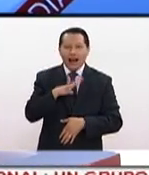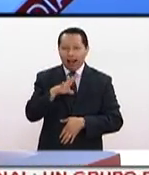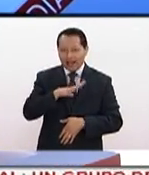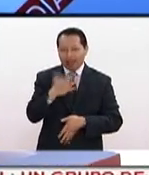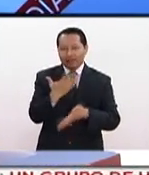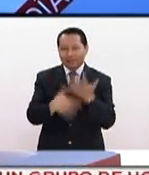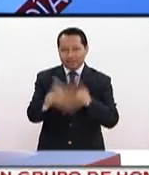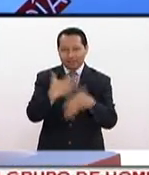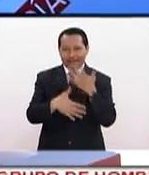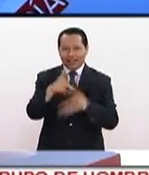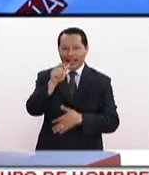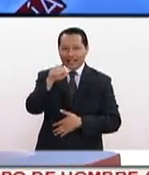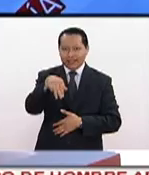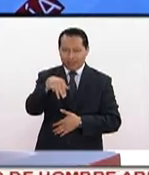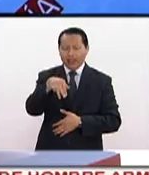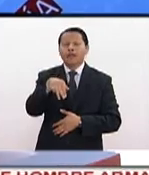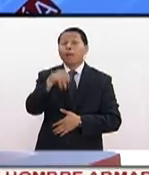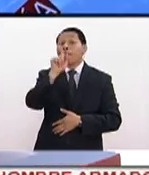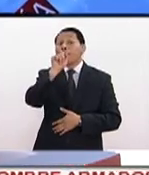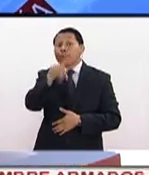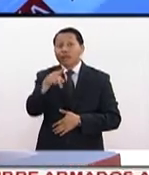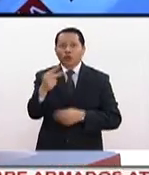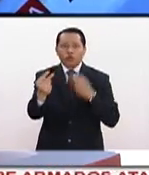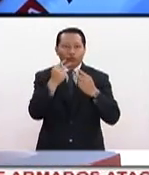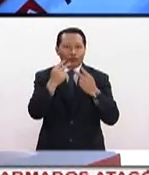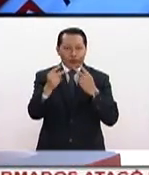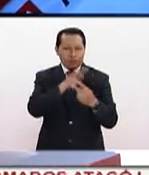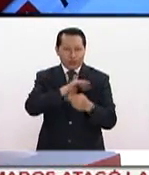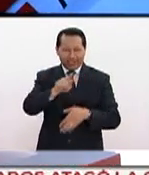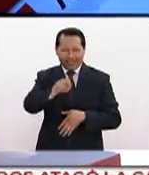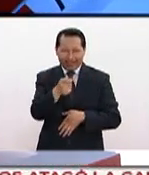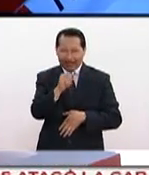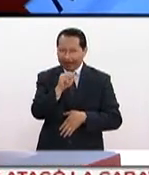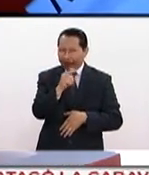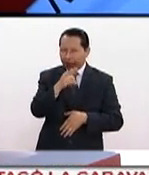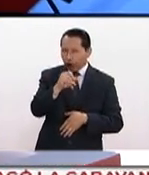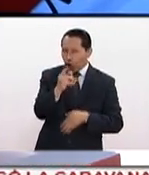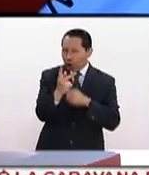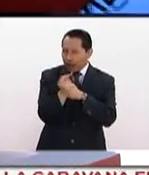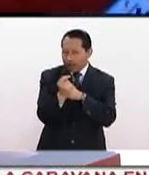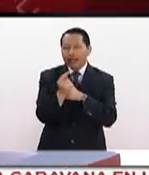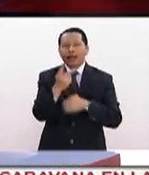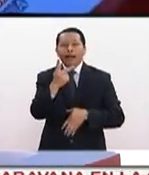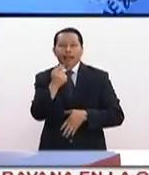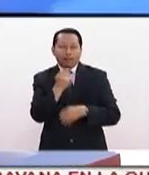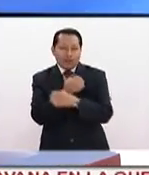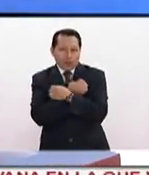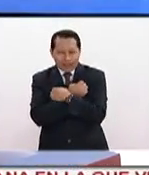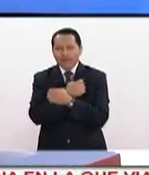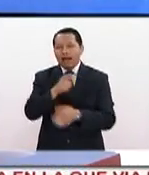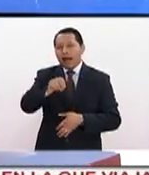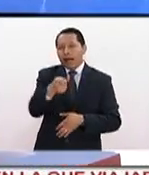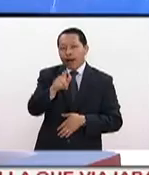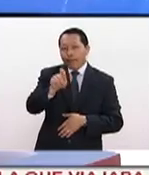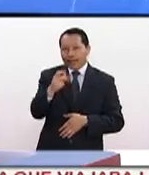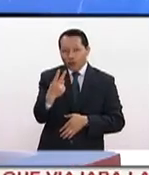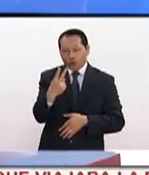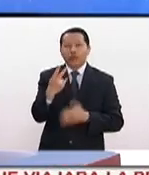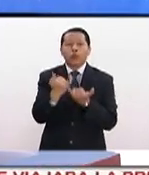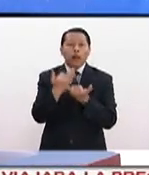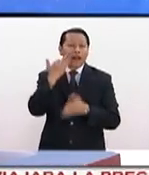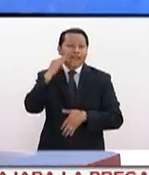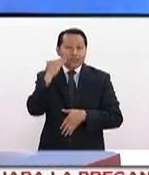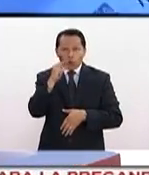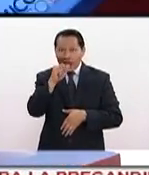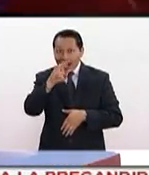lengua de señas mexicana, a todos quienes nos sintonizan a través de la señal de Ingenio y de Aprende TV de Televisión Educativa, del canal 22, a través de Facebook